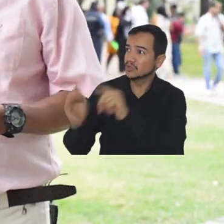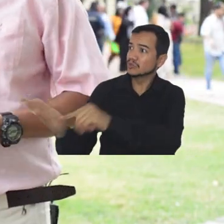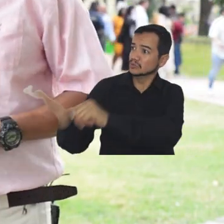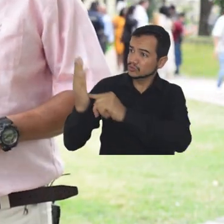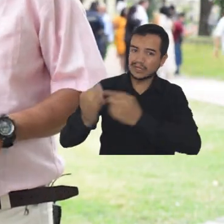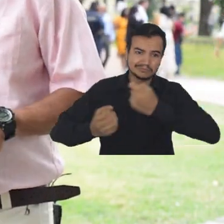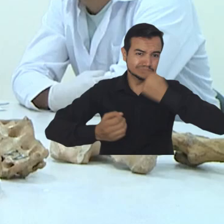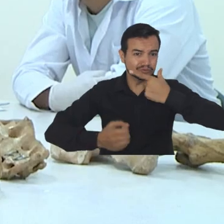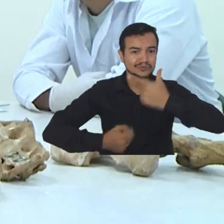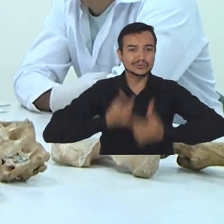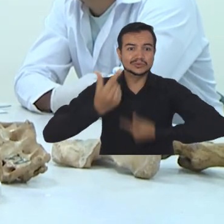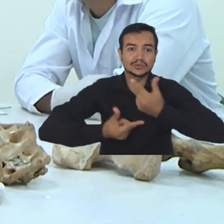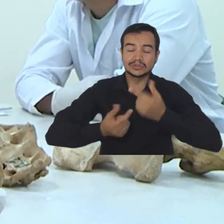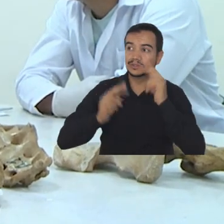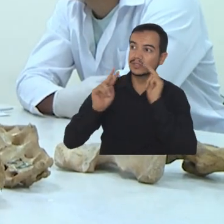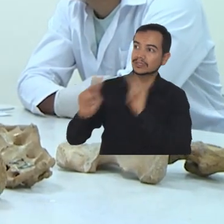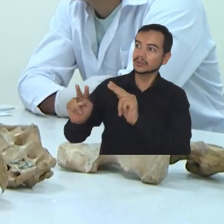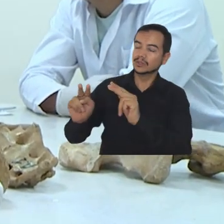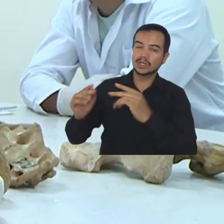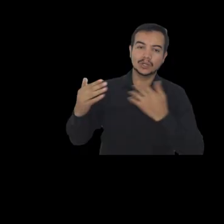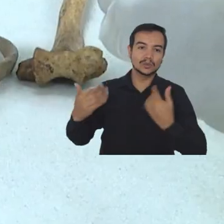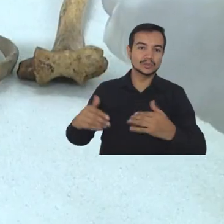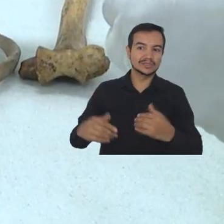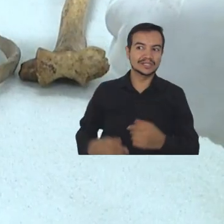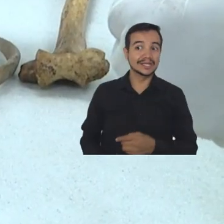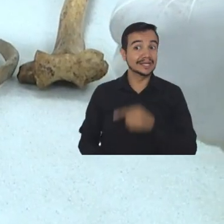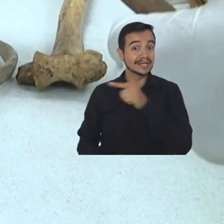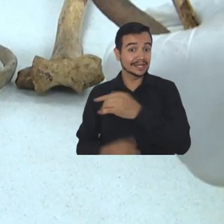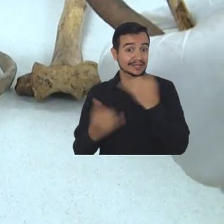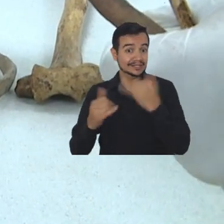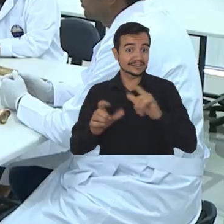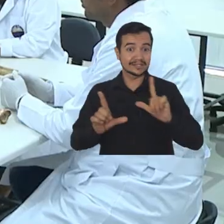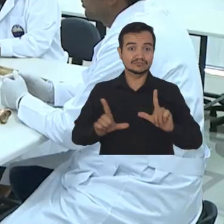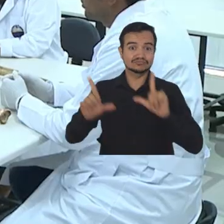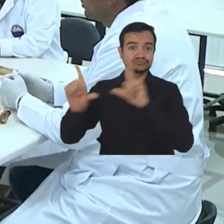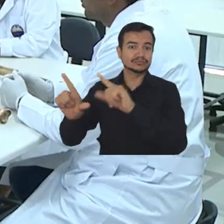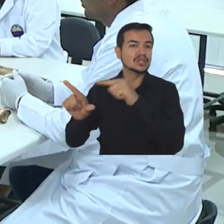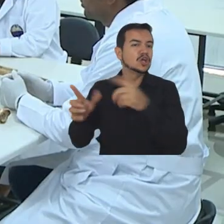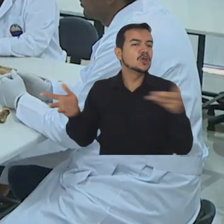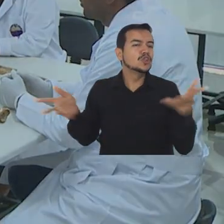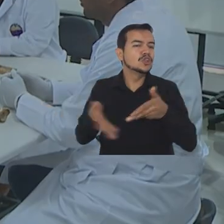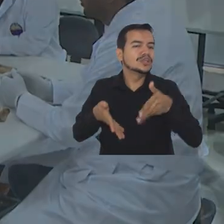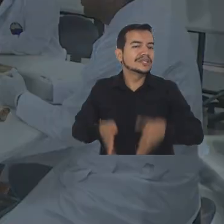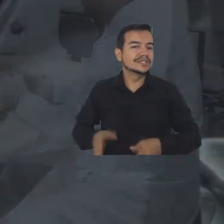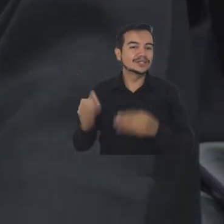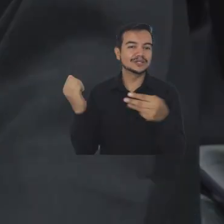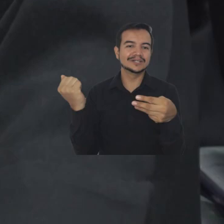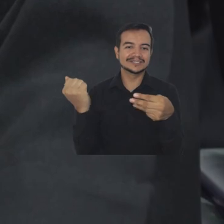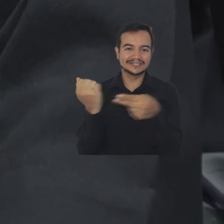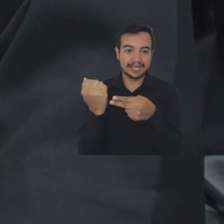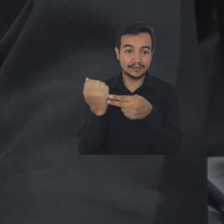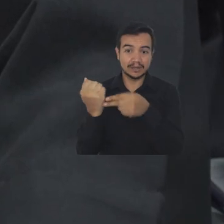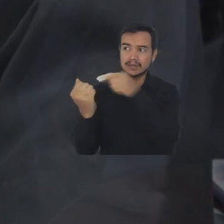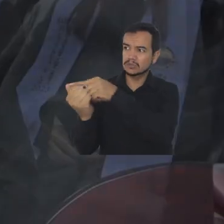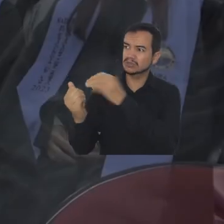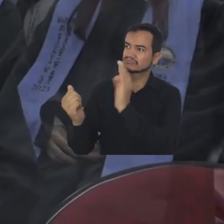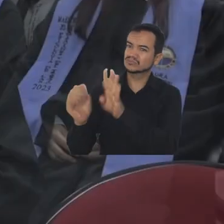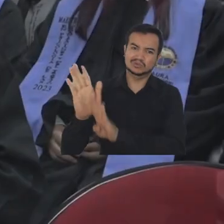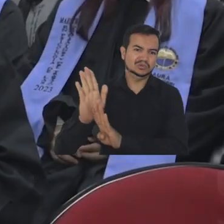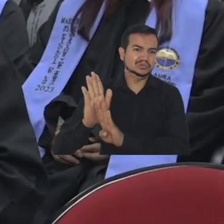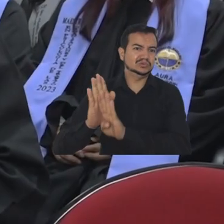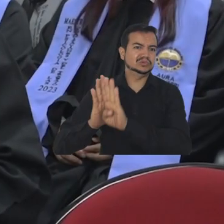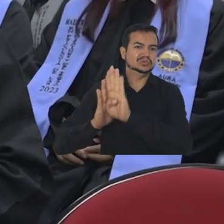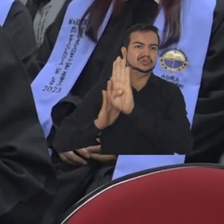que sí se puede. Durante su pregrado en antropología, este joven nacido en la ciudad de Neiva siempre se destacó por su